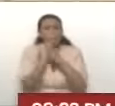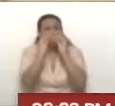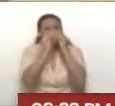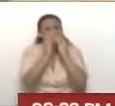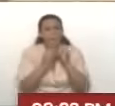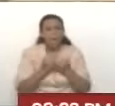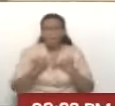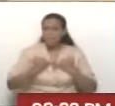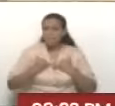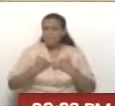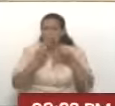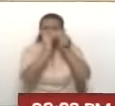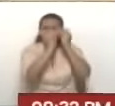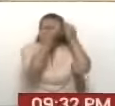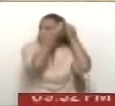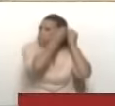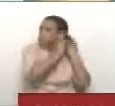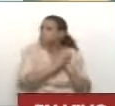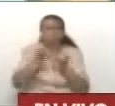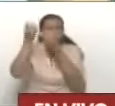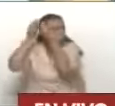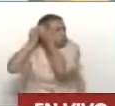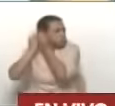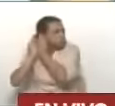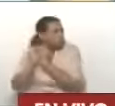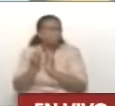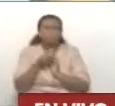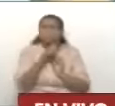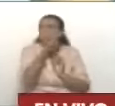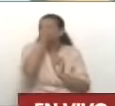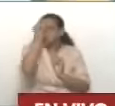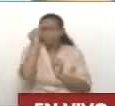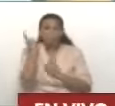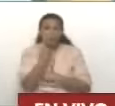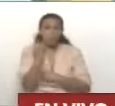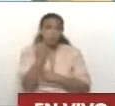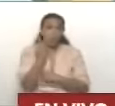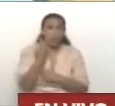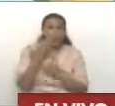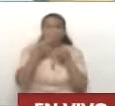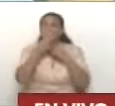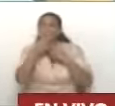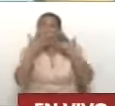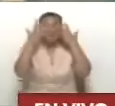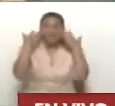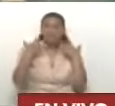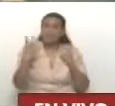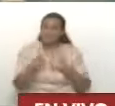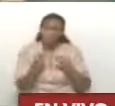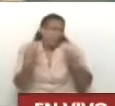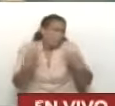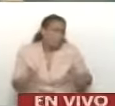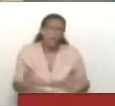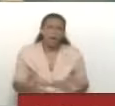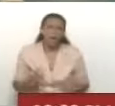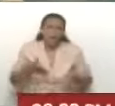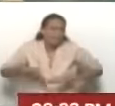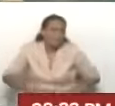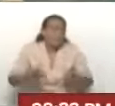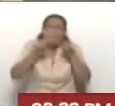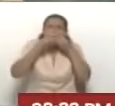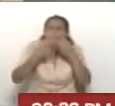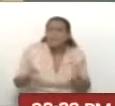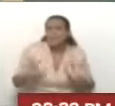salones de autocuidado. Las mujeres nos merecemos los espacios, no para vernos bellas, porque ya bellas somos todas, ¿verdad? Hermosas,